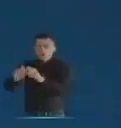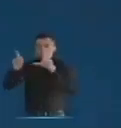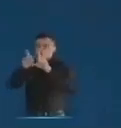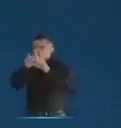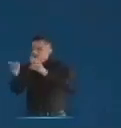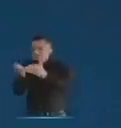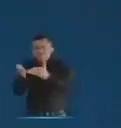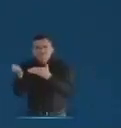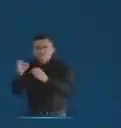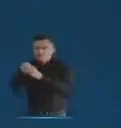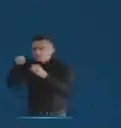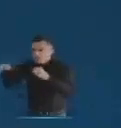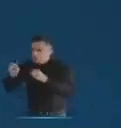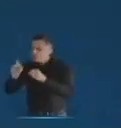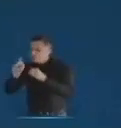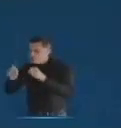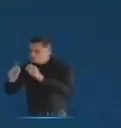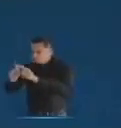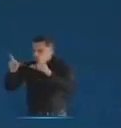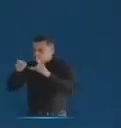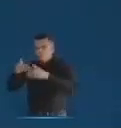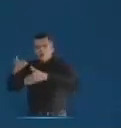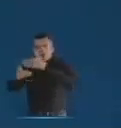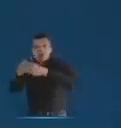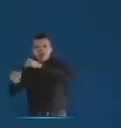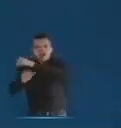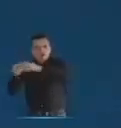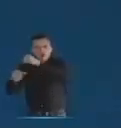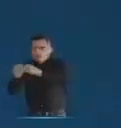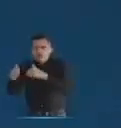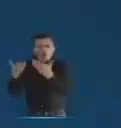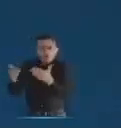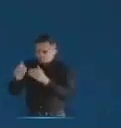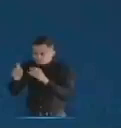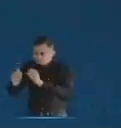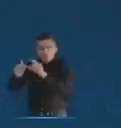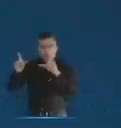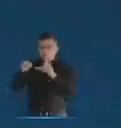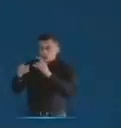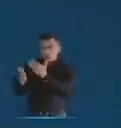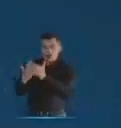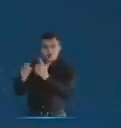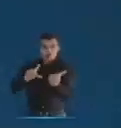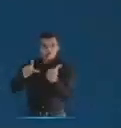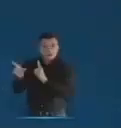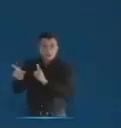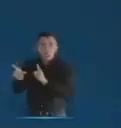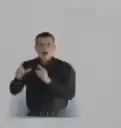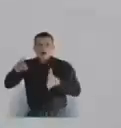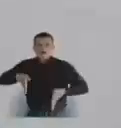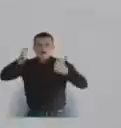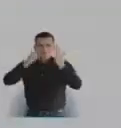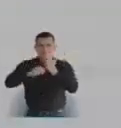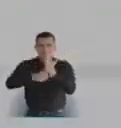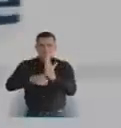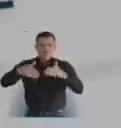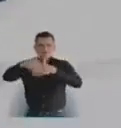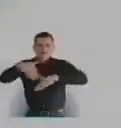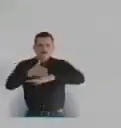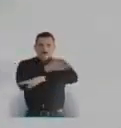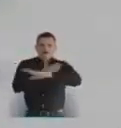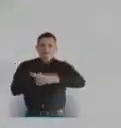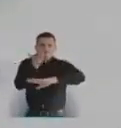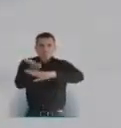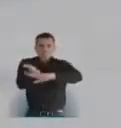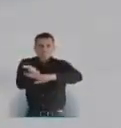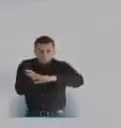www.registraduría.gov.co. Dirígete a la sección Servicios a la Ciudadanía y da clic en la opción Estado del Trámite. Si ya está disponible,